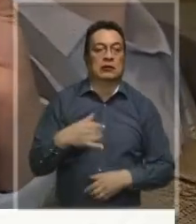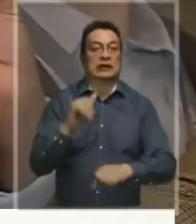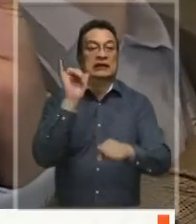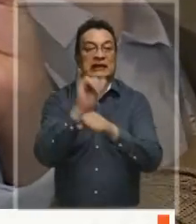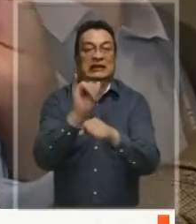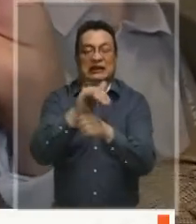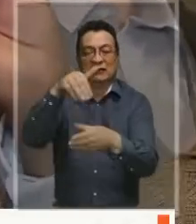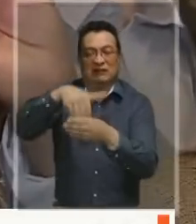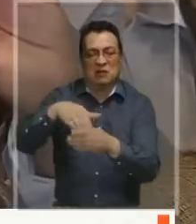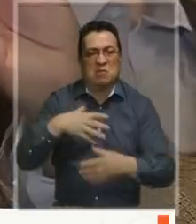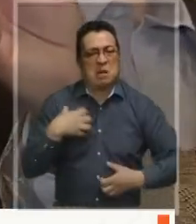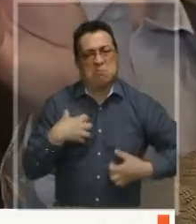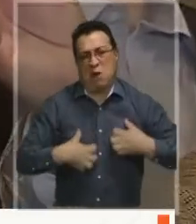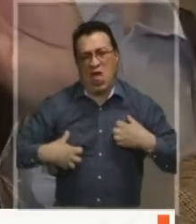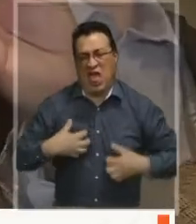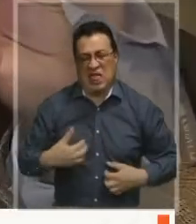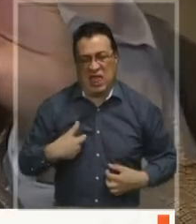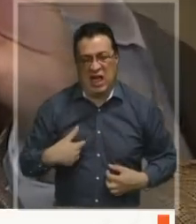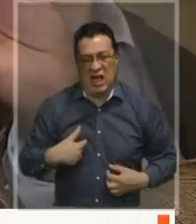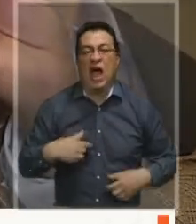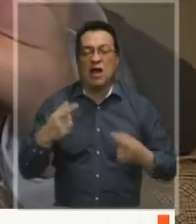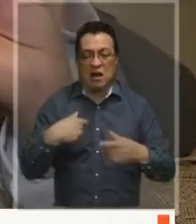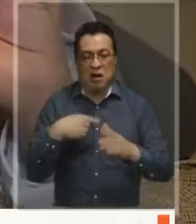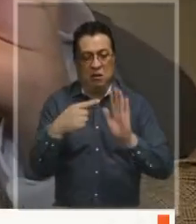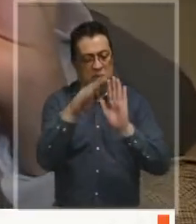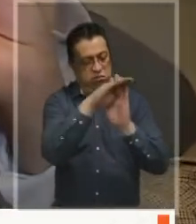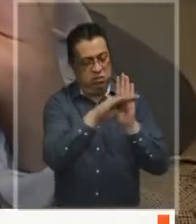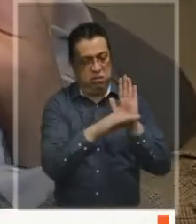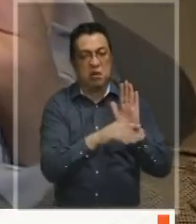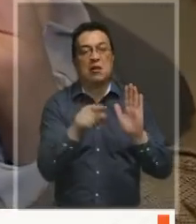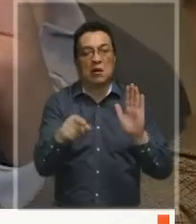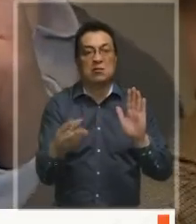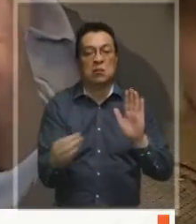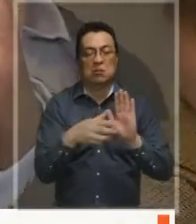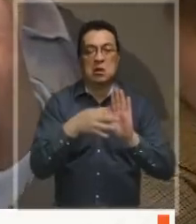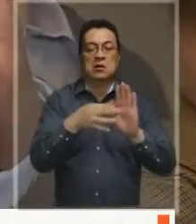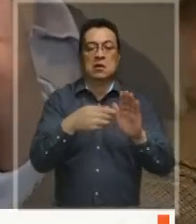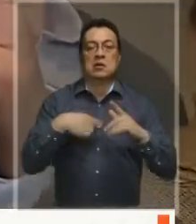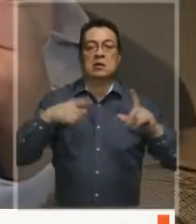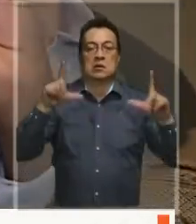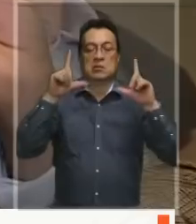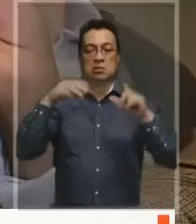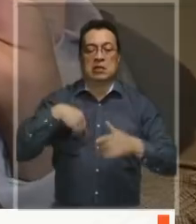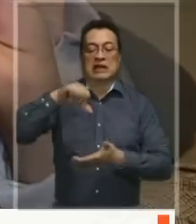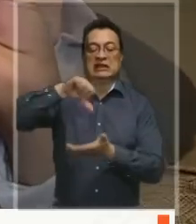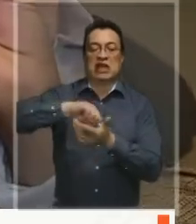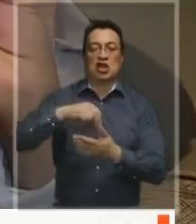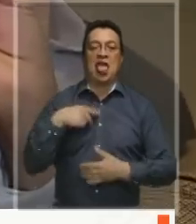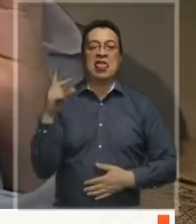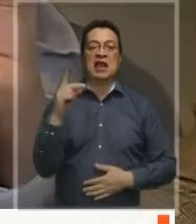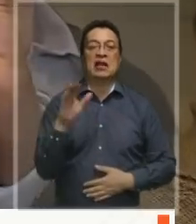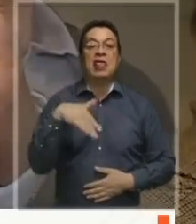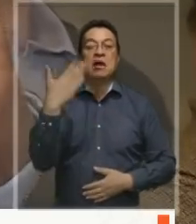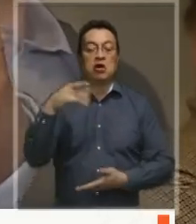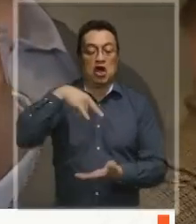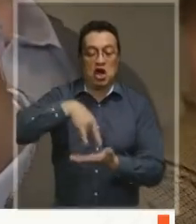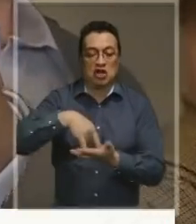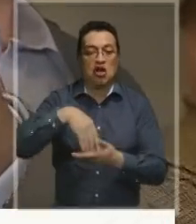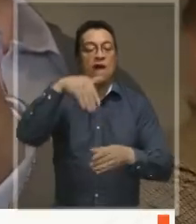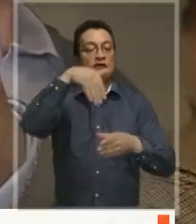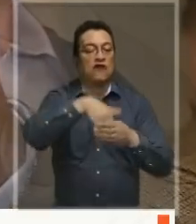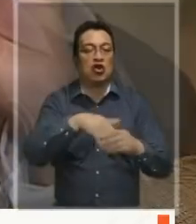electorado, me molesta que se presenten en listas que se presentan como de centro-derecha y después en el Congreso vienen a votar